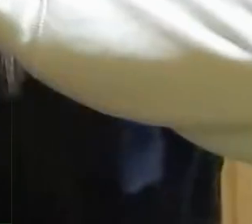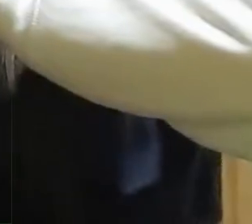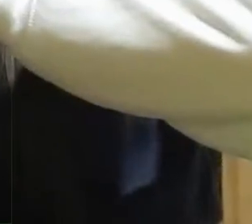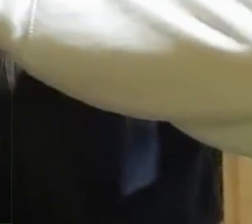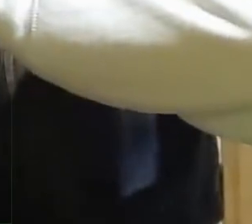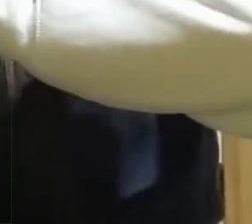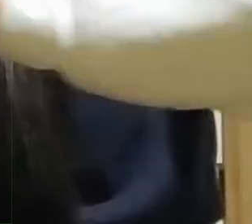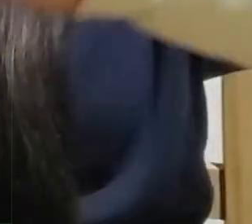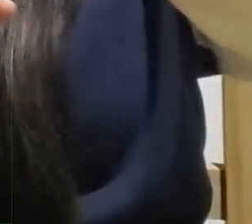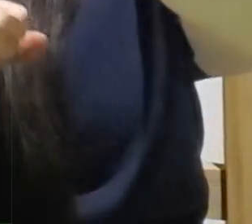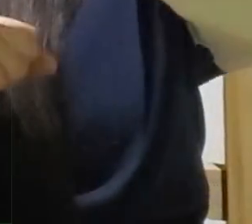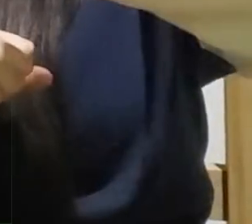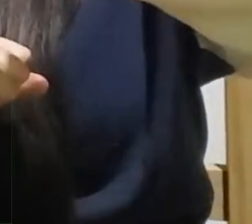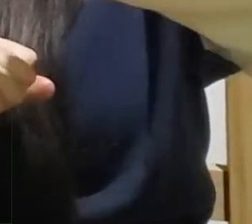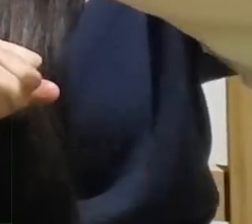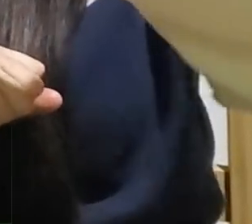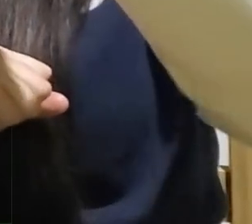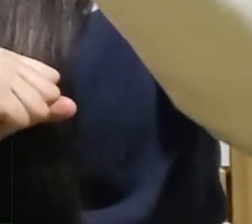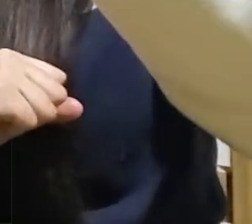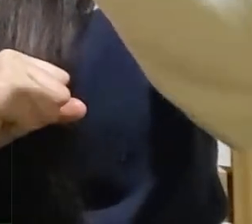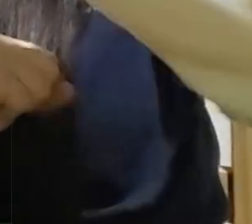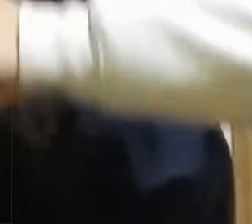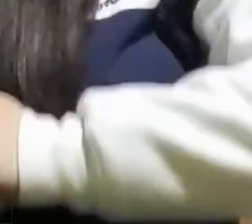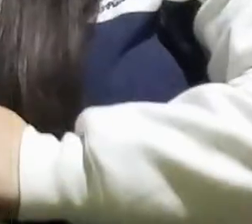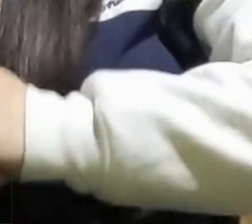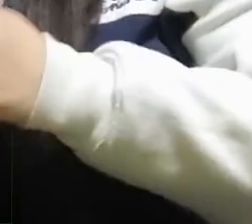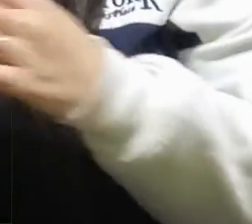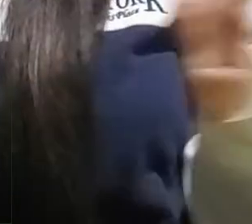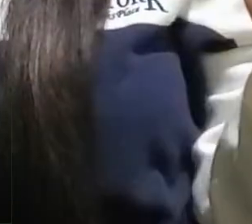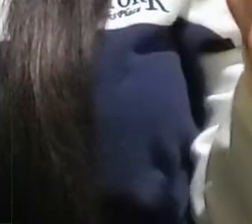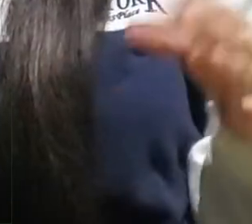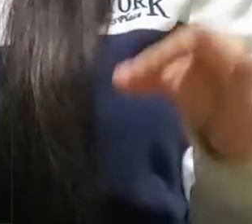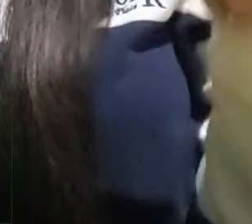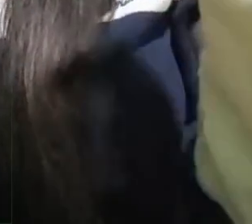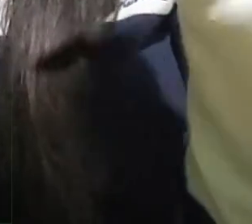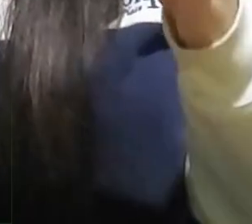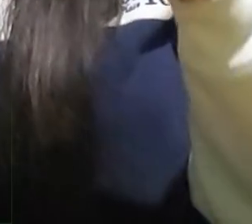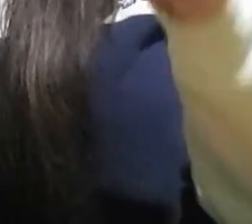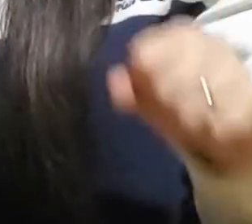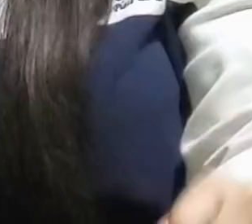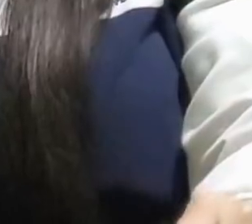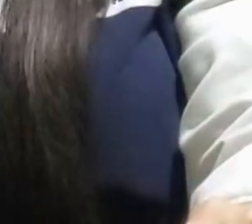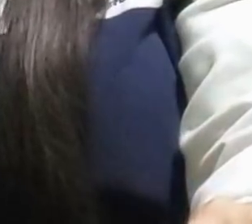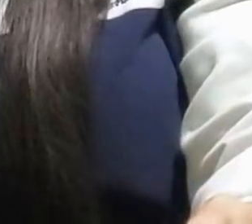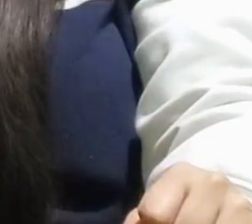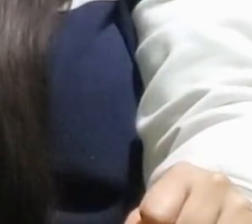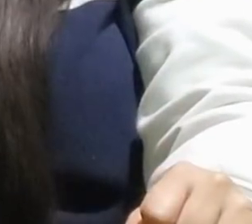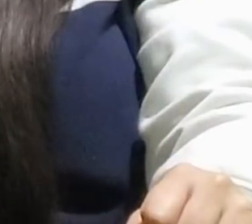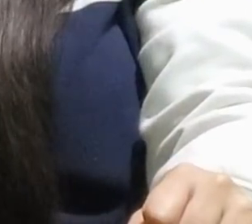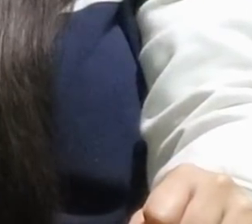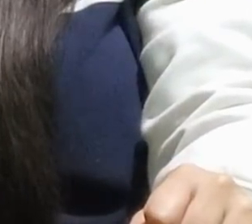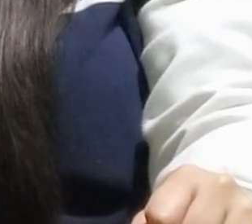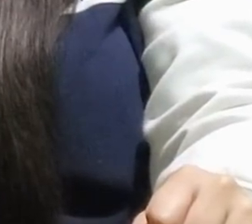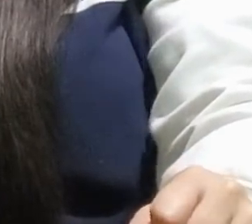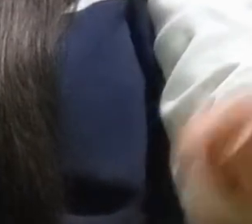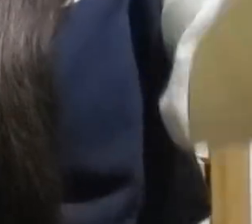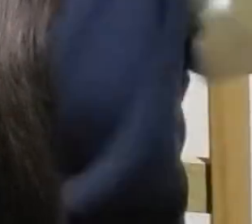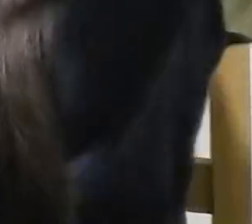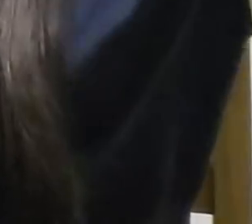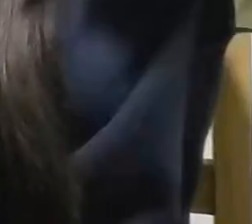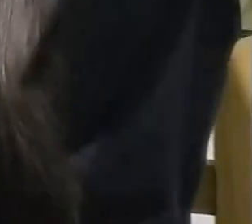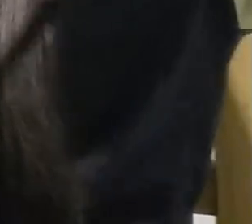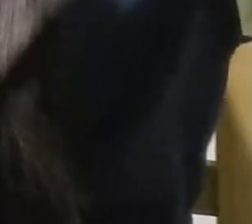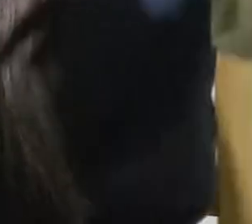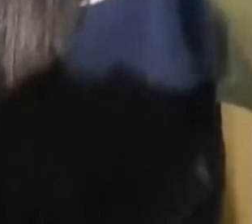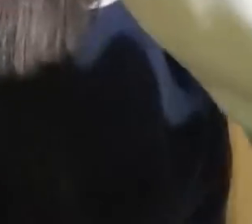vayas, también no olvides darle clic a la campanita para que seas el primero en enterarte cada vez que subimos uno de nuestros videos. Como también, no olviden compartir